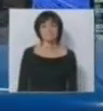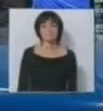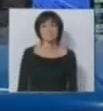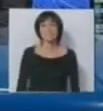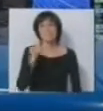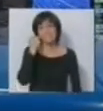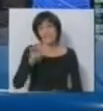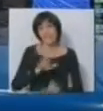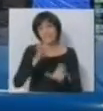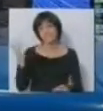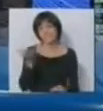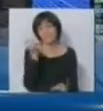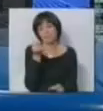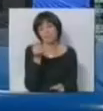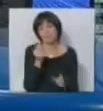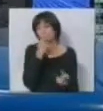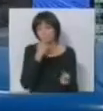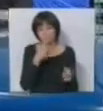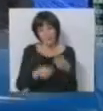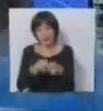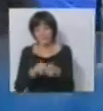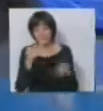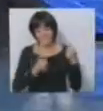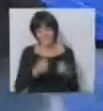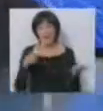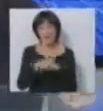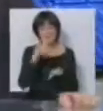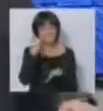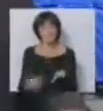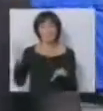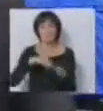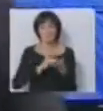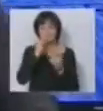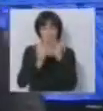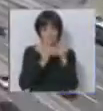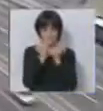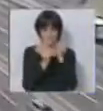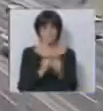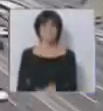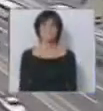lo menos conseguimos un carburador para el coche. ¿Qué te parece? Hacemos la pausa, ya volvemos con más información.